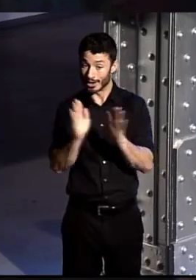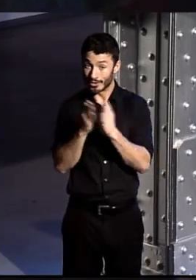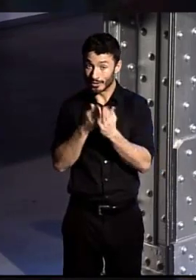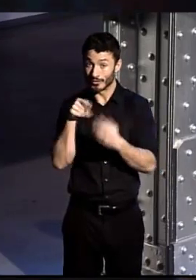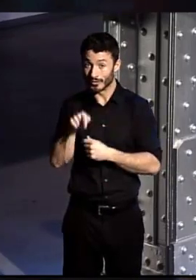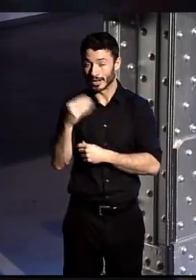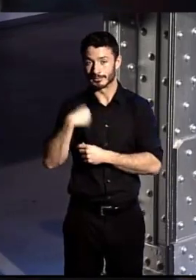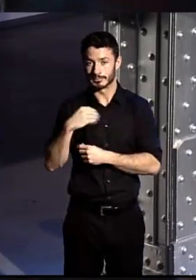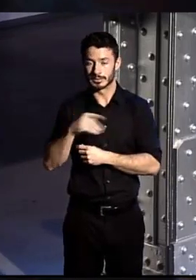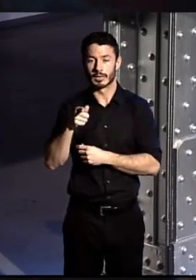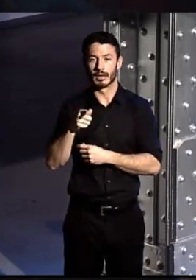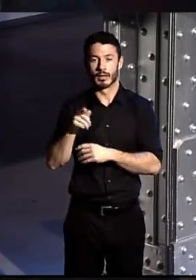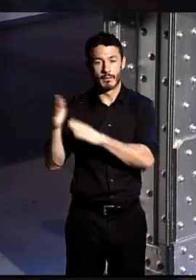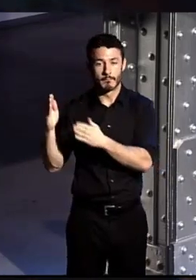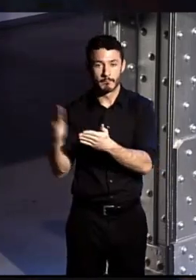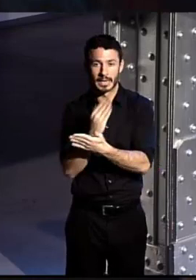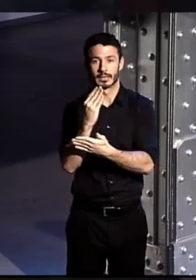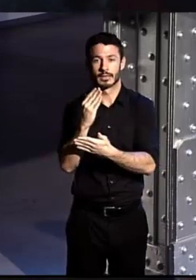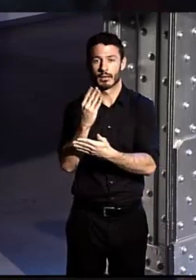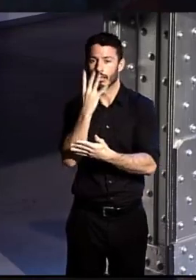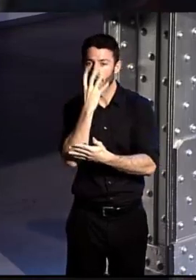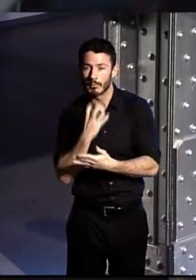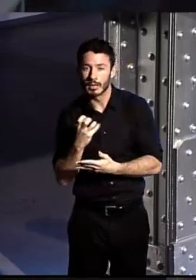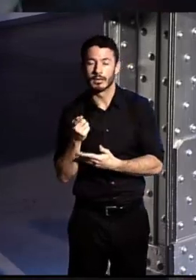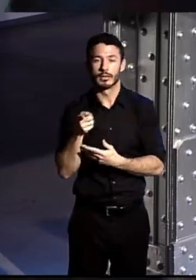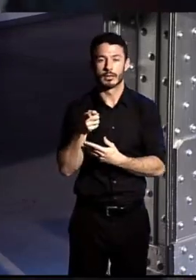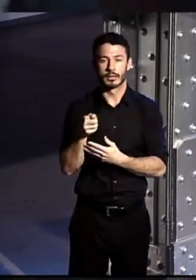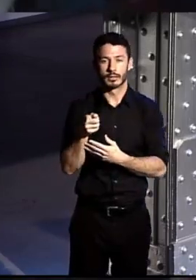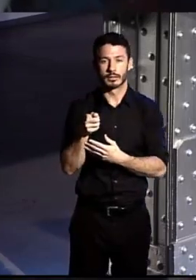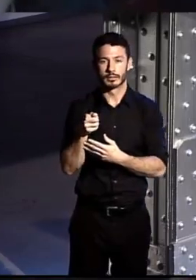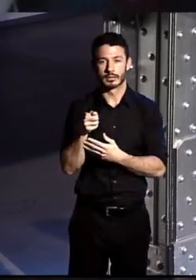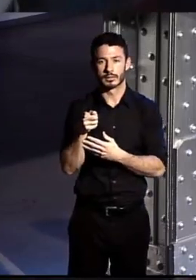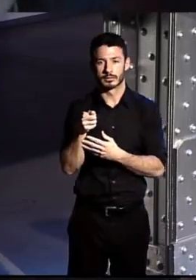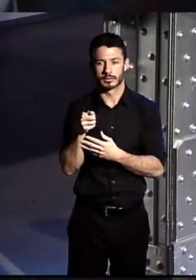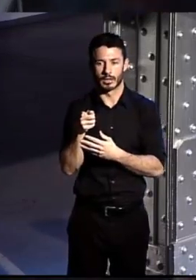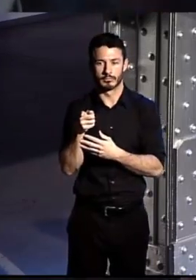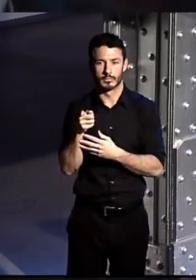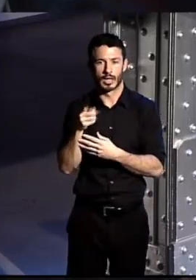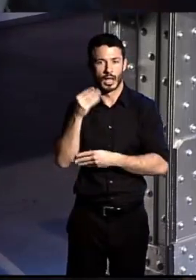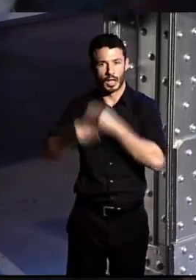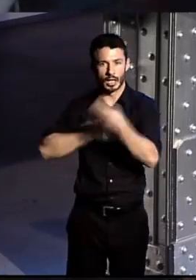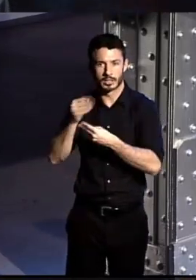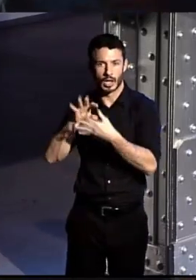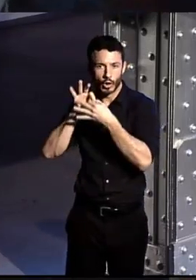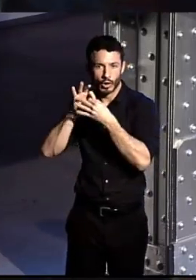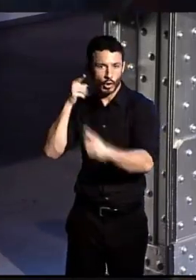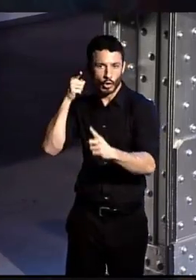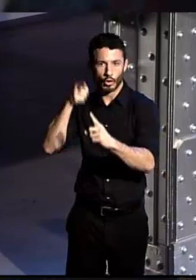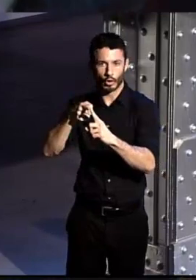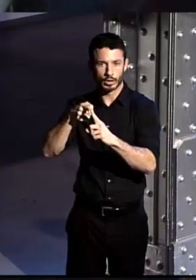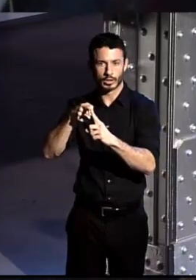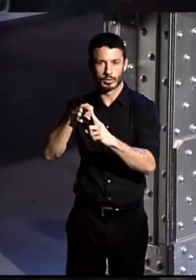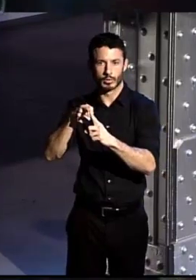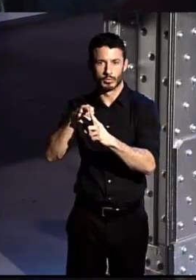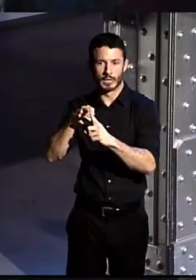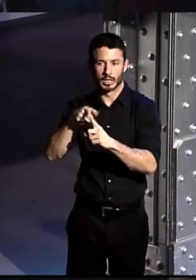la parte, digamos, dramática y de folletín romántico, o sea, que está hecha ad hoc para que sea como que vaya como